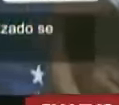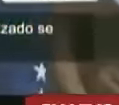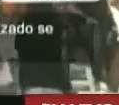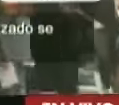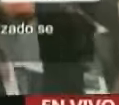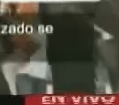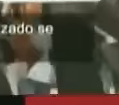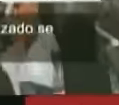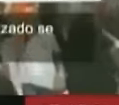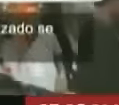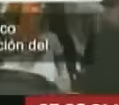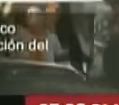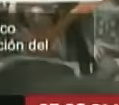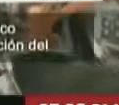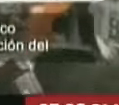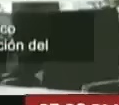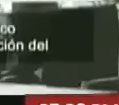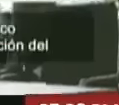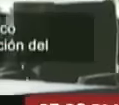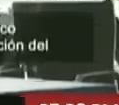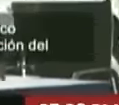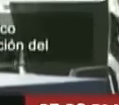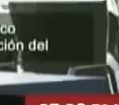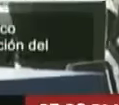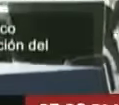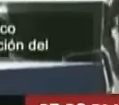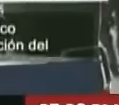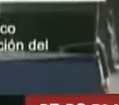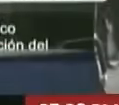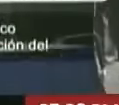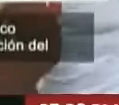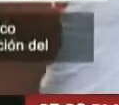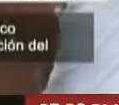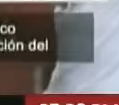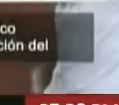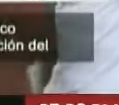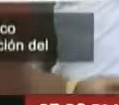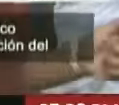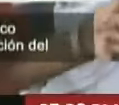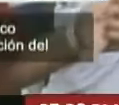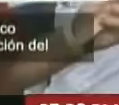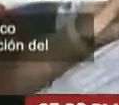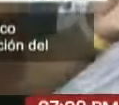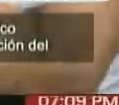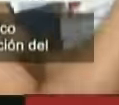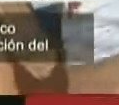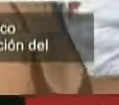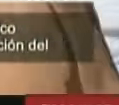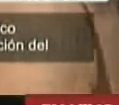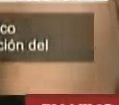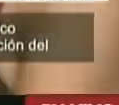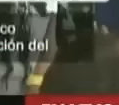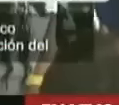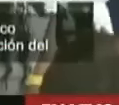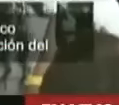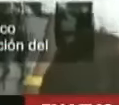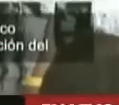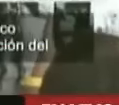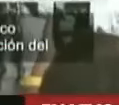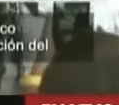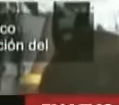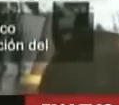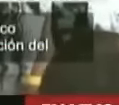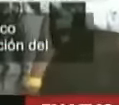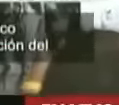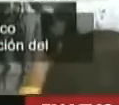felicidad del pueblo. Estoy muy feliz porque el domingo pasado se dio un hito